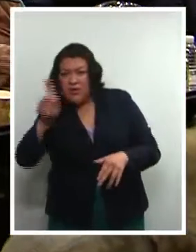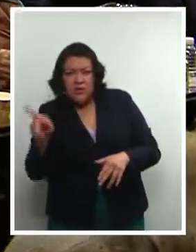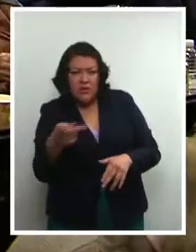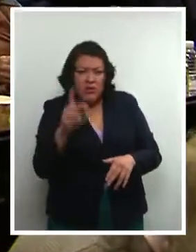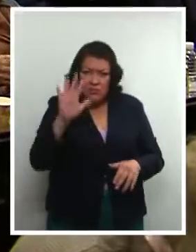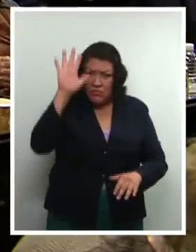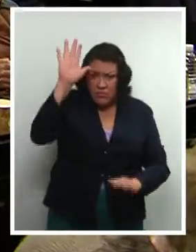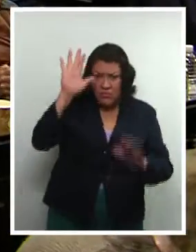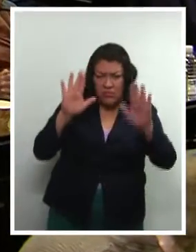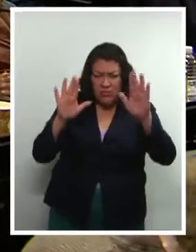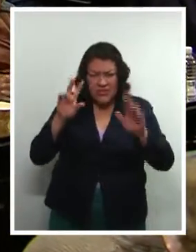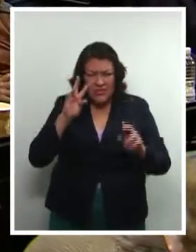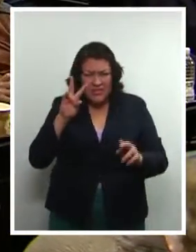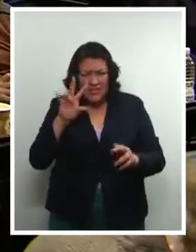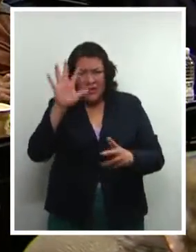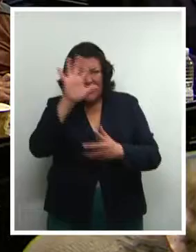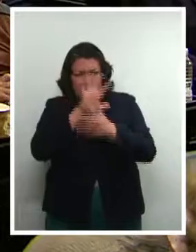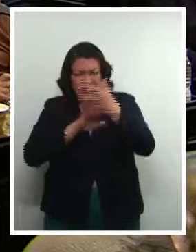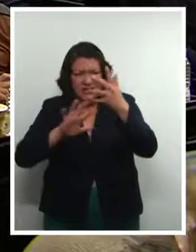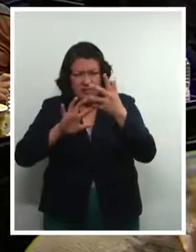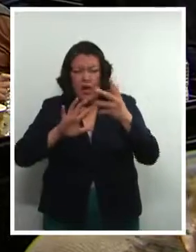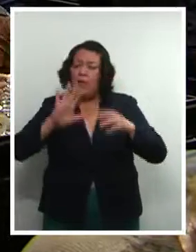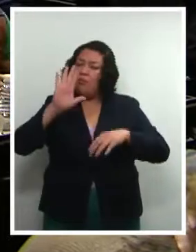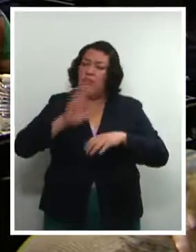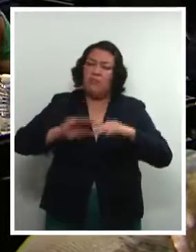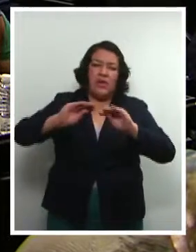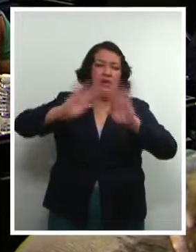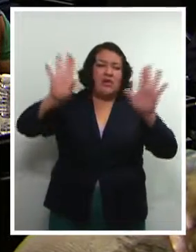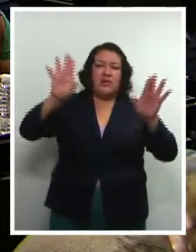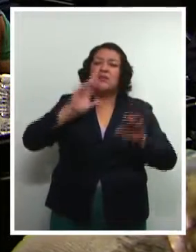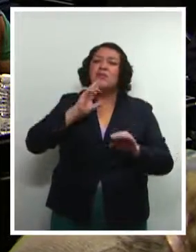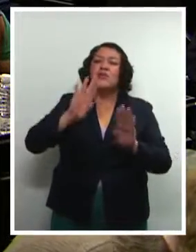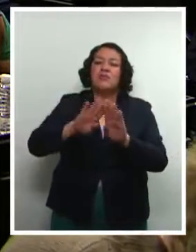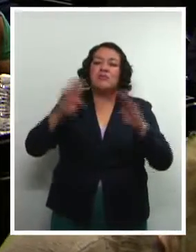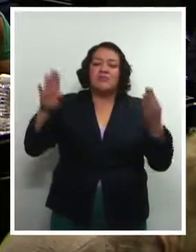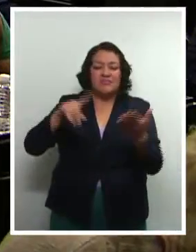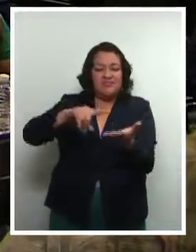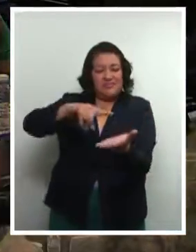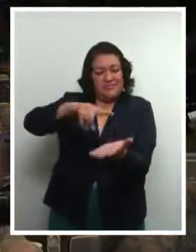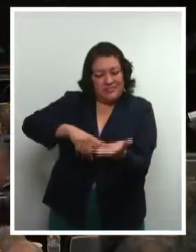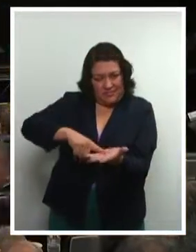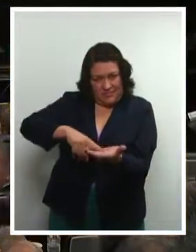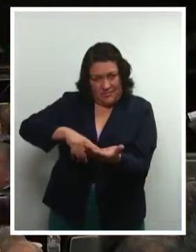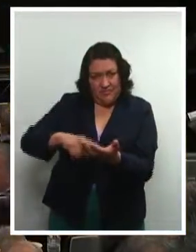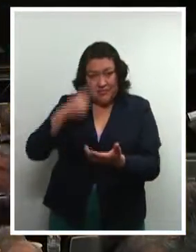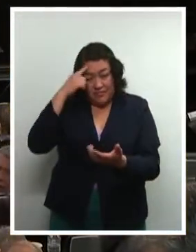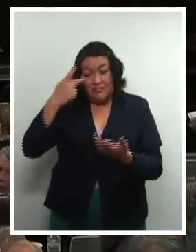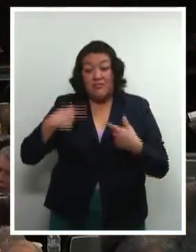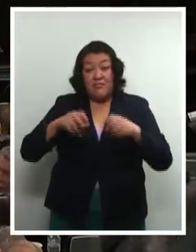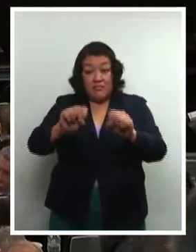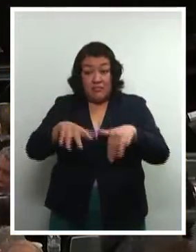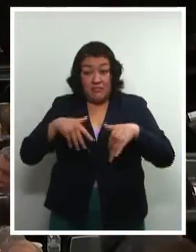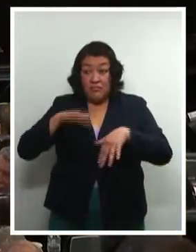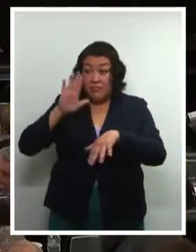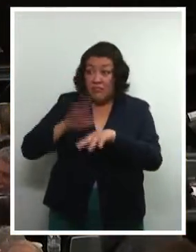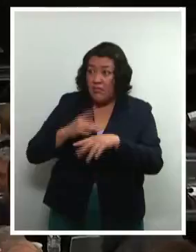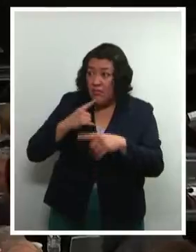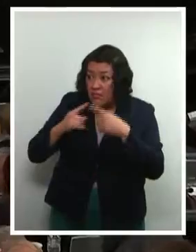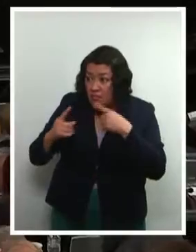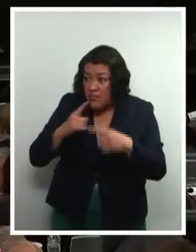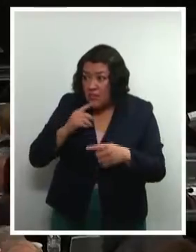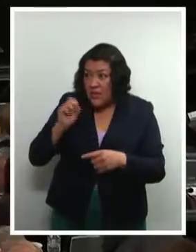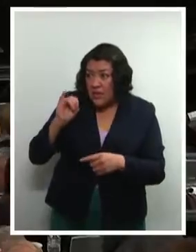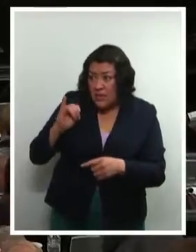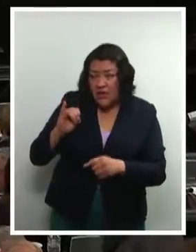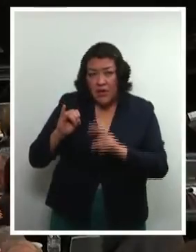vio claridad. Por ello, se pone a consideración esta votación nominal para saber si la Asamblea acepta o no que esa propuesta